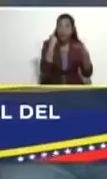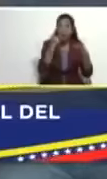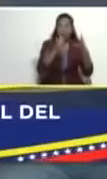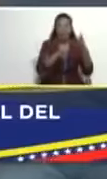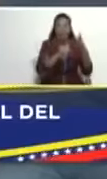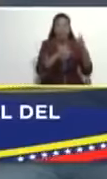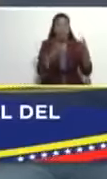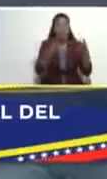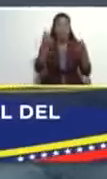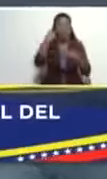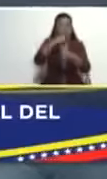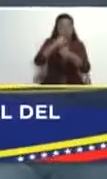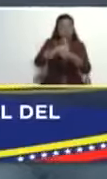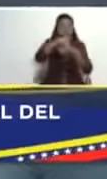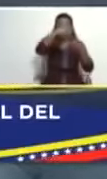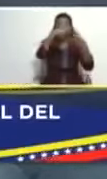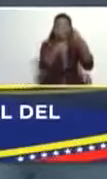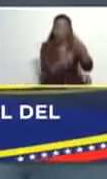laboral.